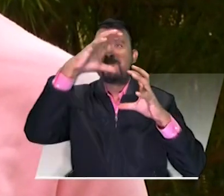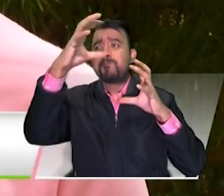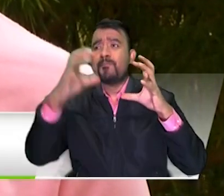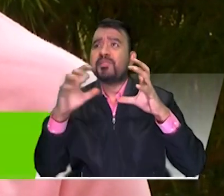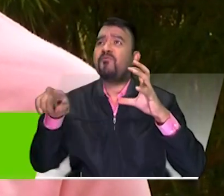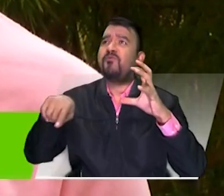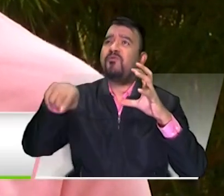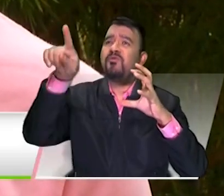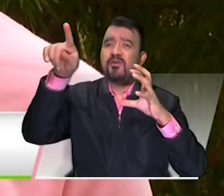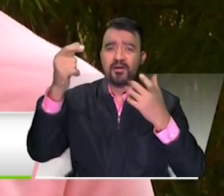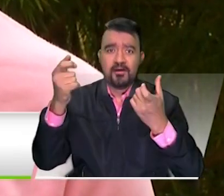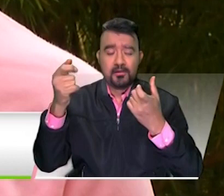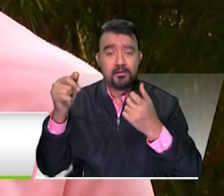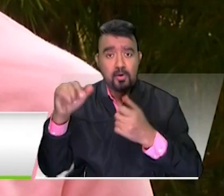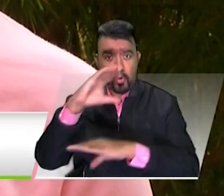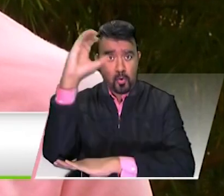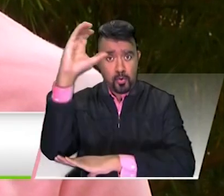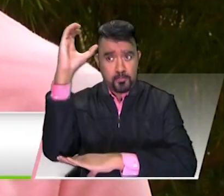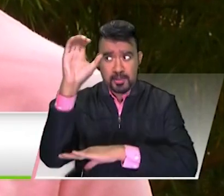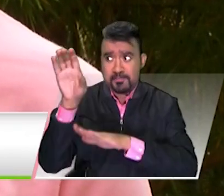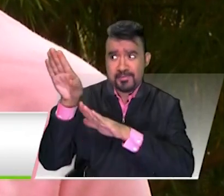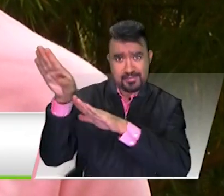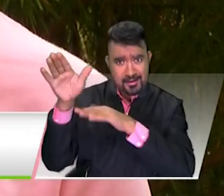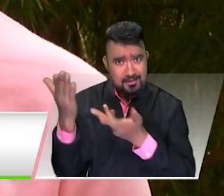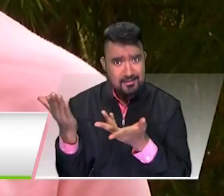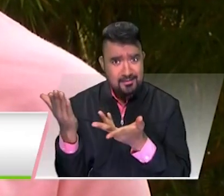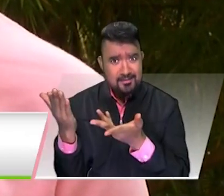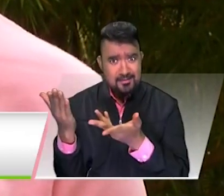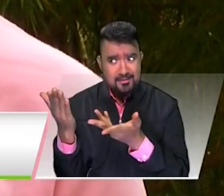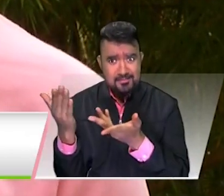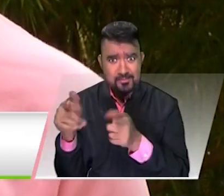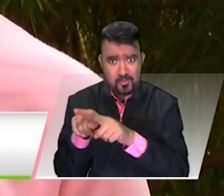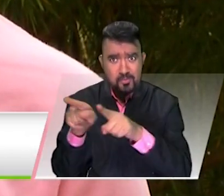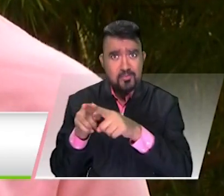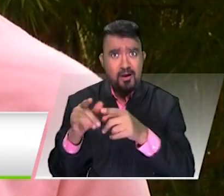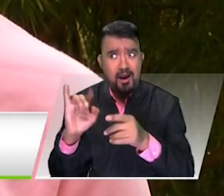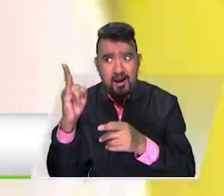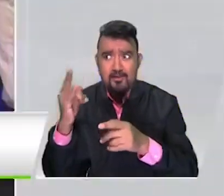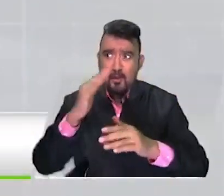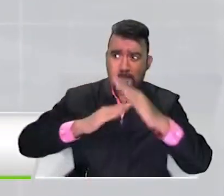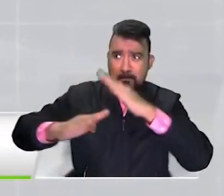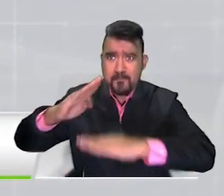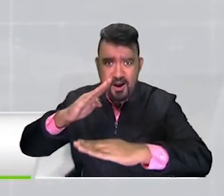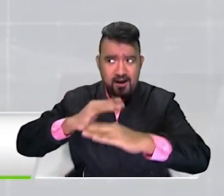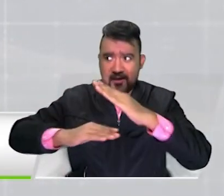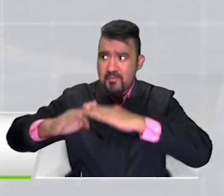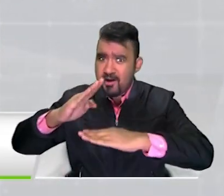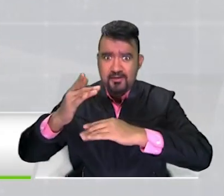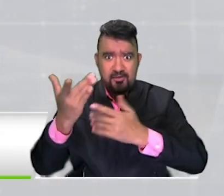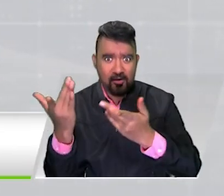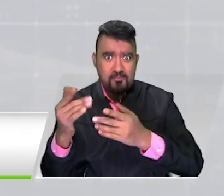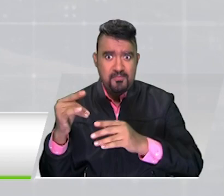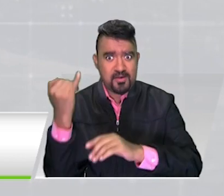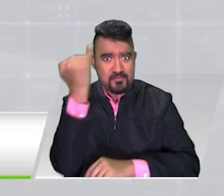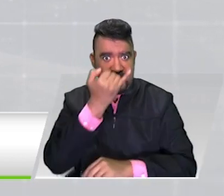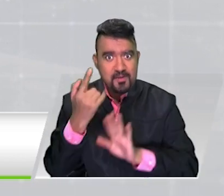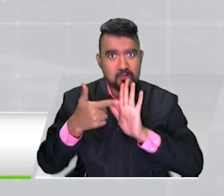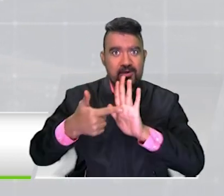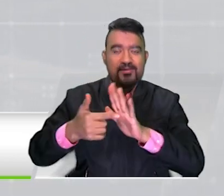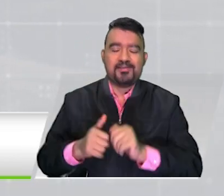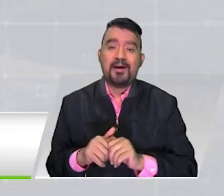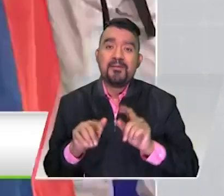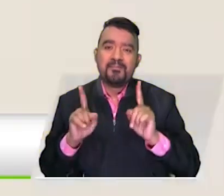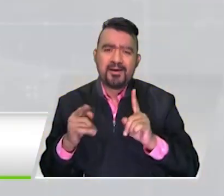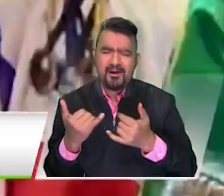creemos que desde el tiempo que estamos aquí en colombia que trajimos este estilo de artes marciales si bien su hijo mayor represento a paraguay